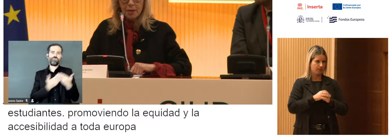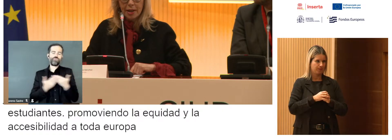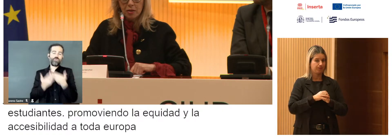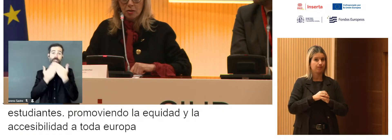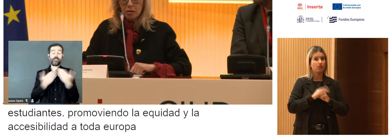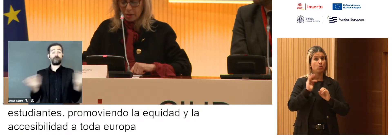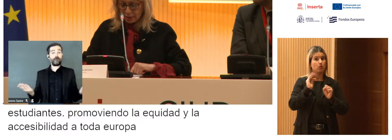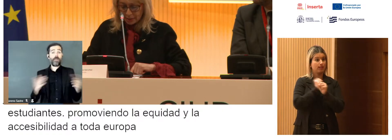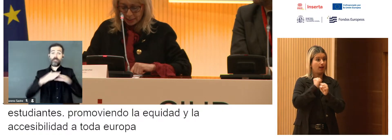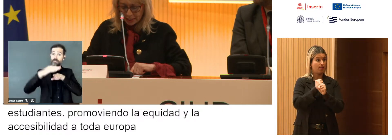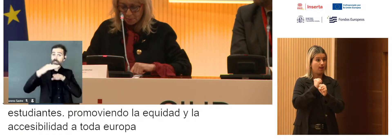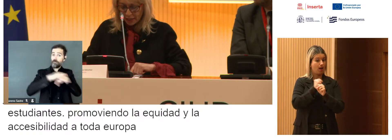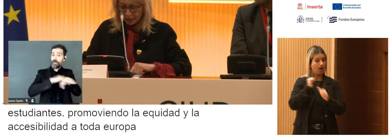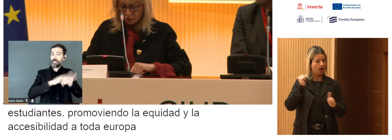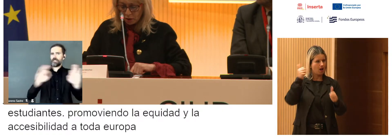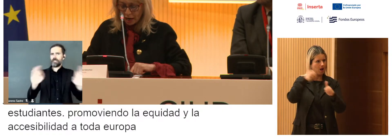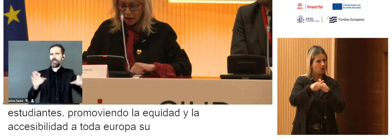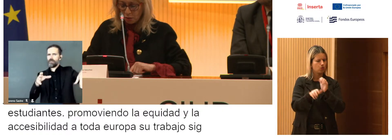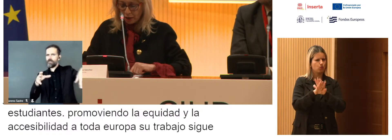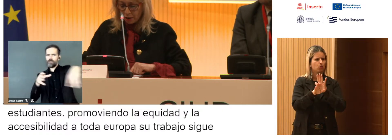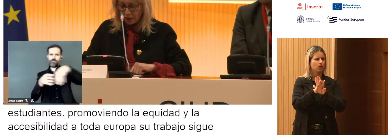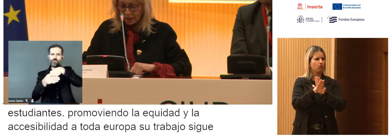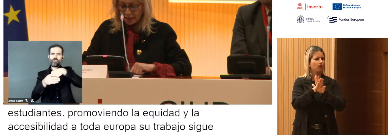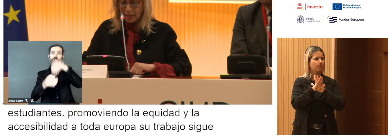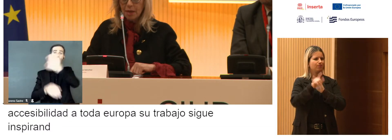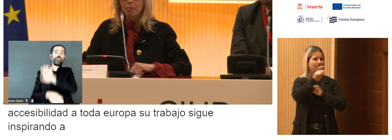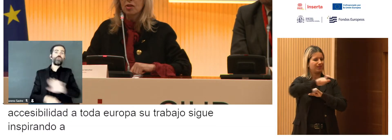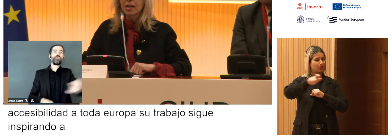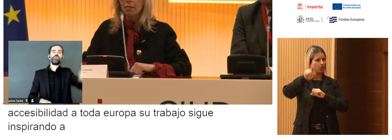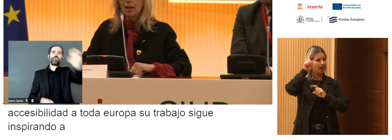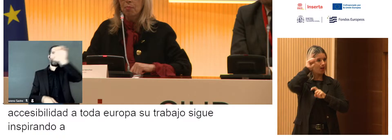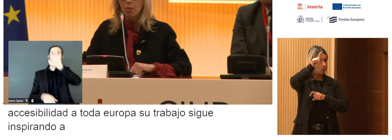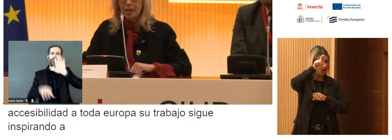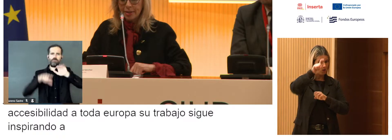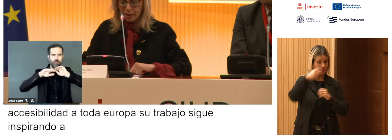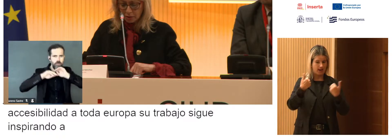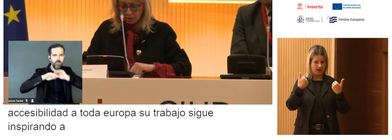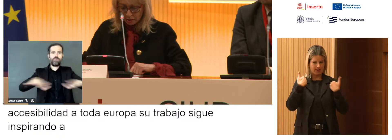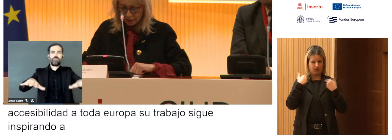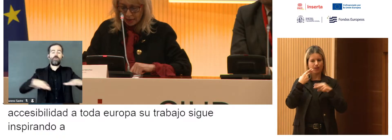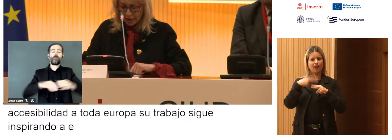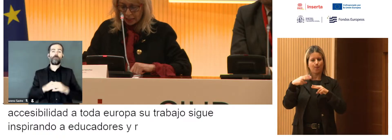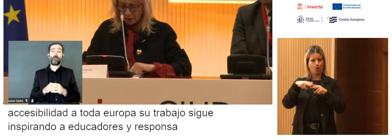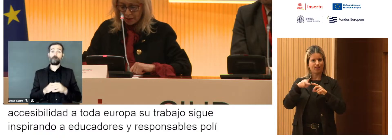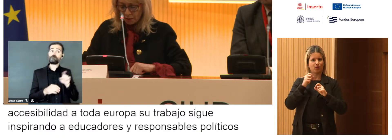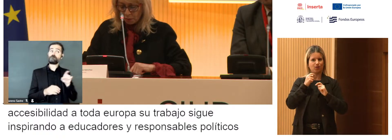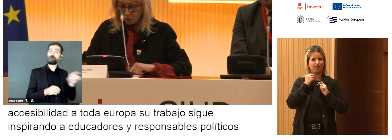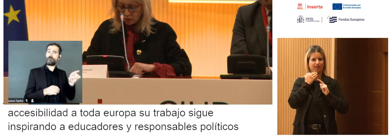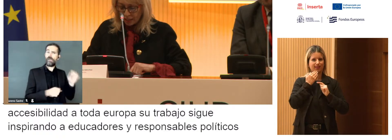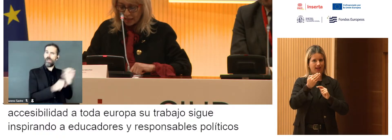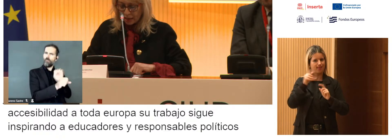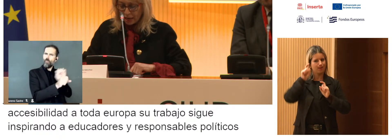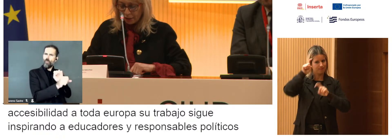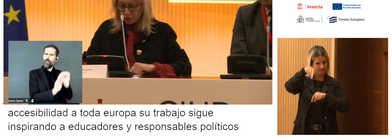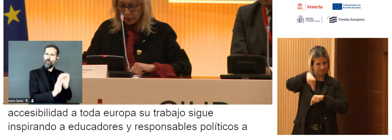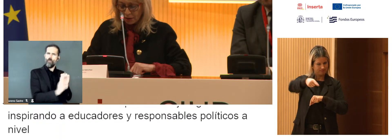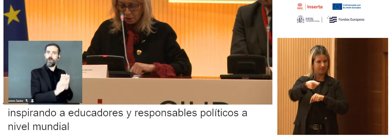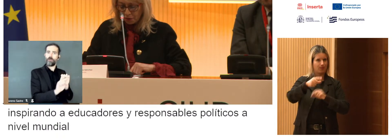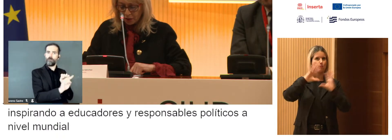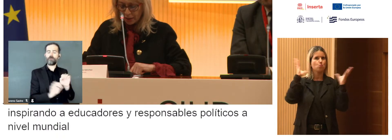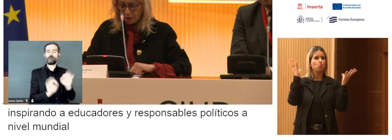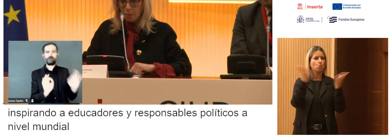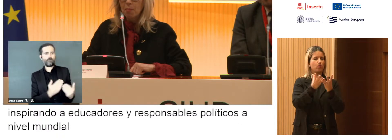Su trabajo sigue inspirando a educadores y responsables políticos a nivel mundial a